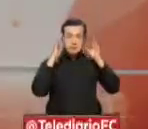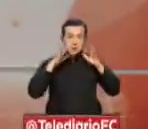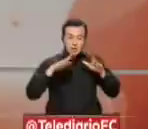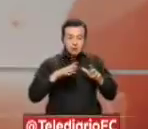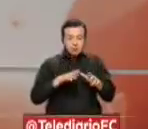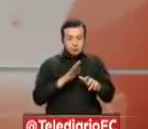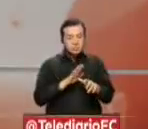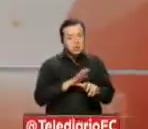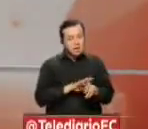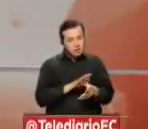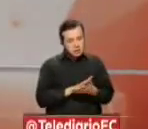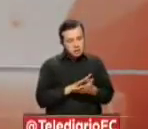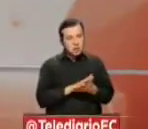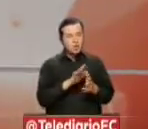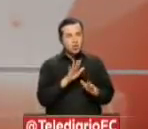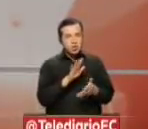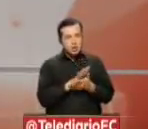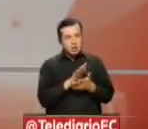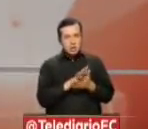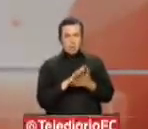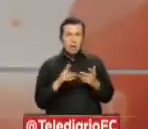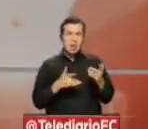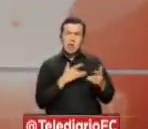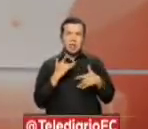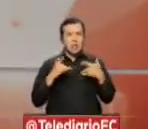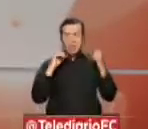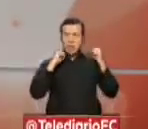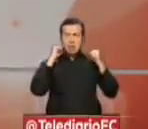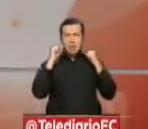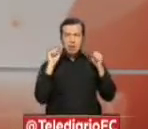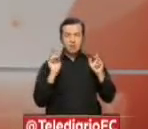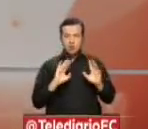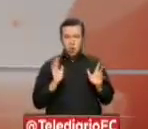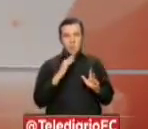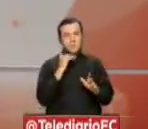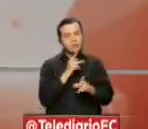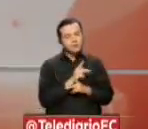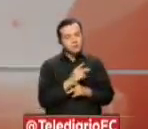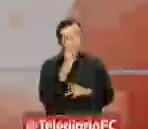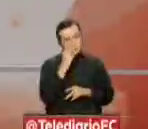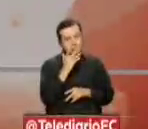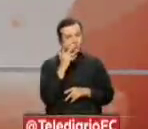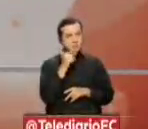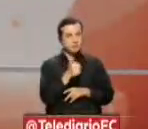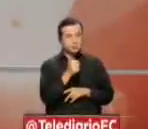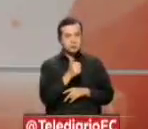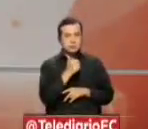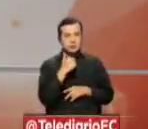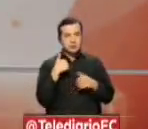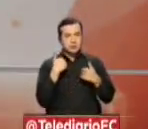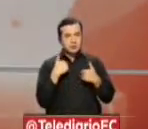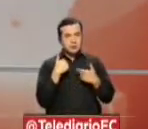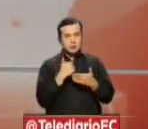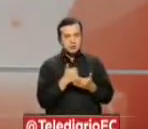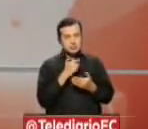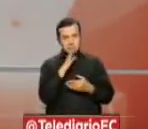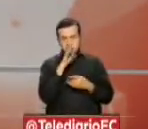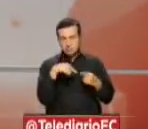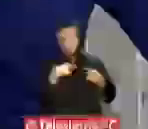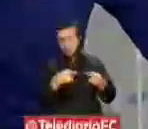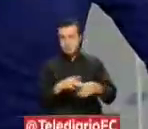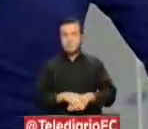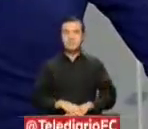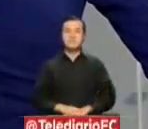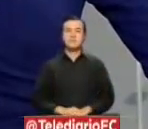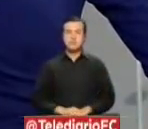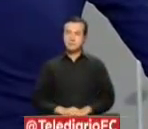y tratar de calmarlos para que esto no sea un acto traumático, sino más vale algo que les guste. Al fin y al cabo, lo vamos a hacer todo el tiempo. Bueno,